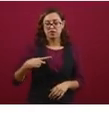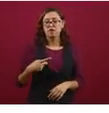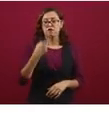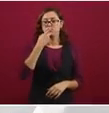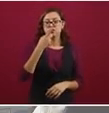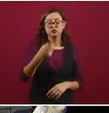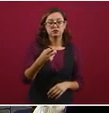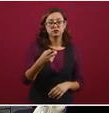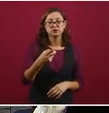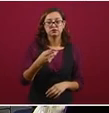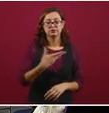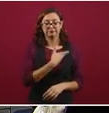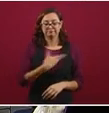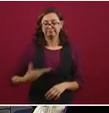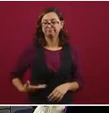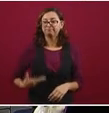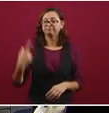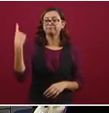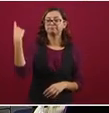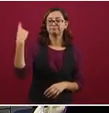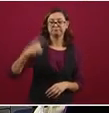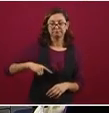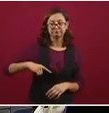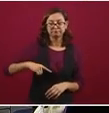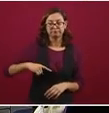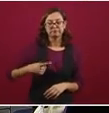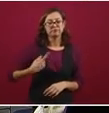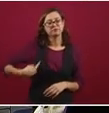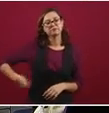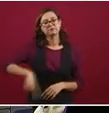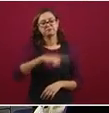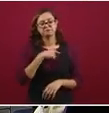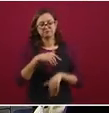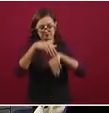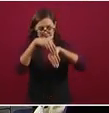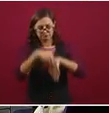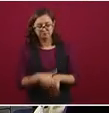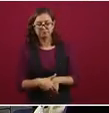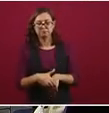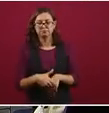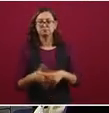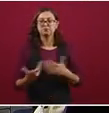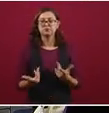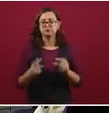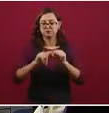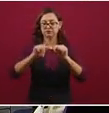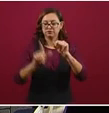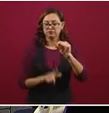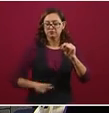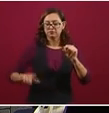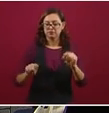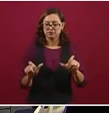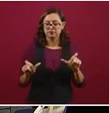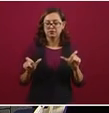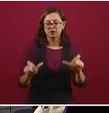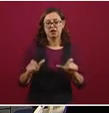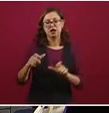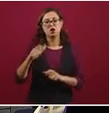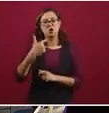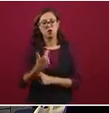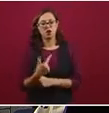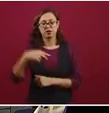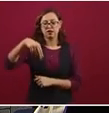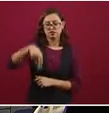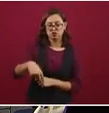instrucciones recibidas por el presidente de la República, la Guardia Nacional, que está en pleno proceso de despliegue en toda la